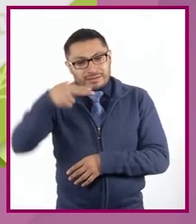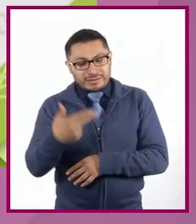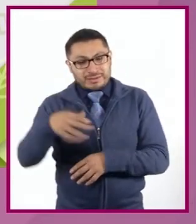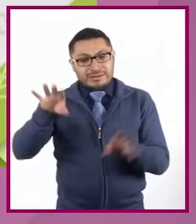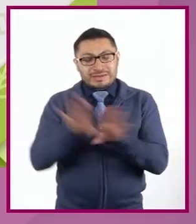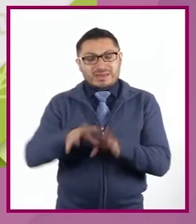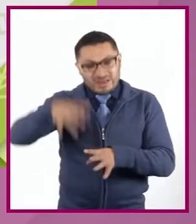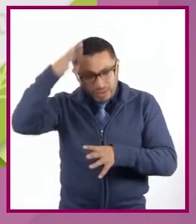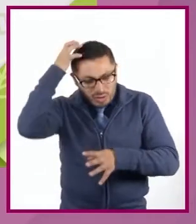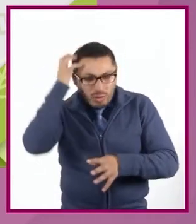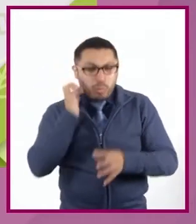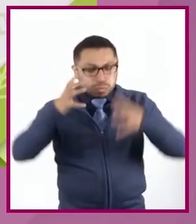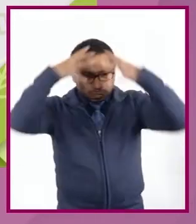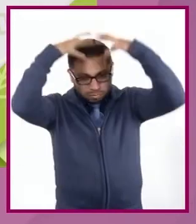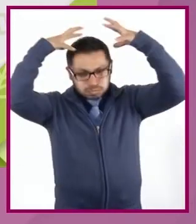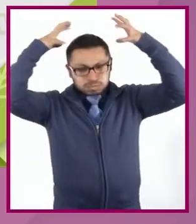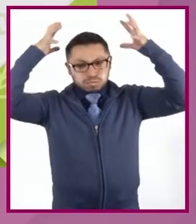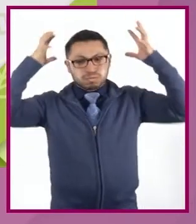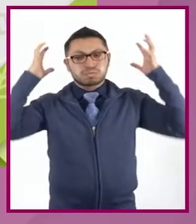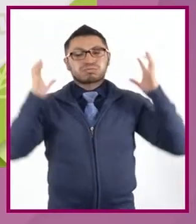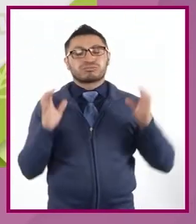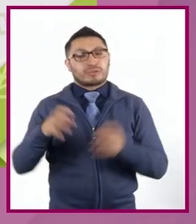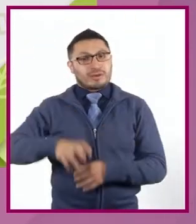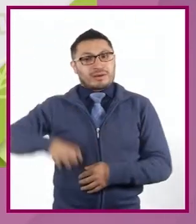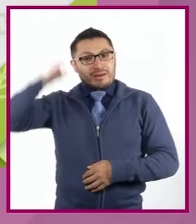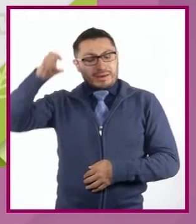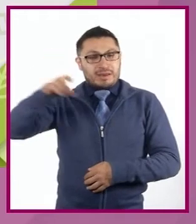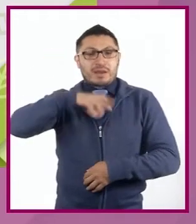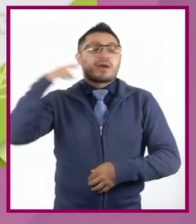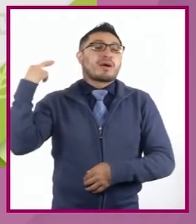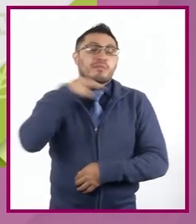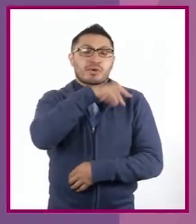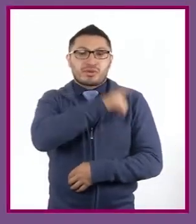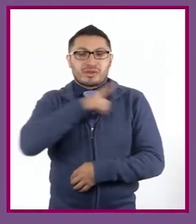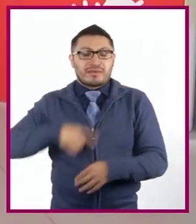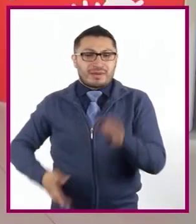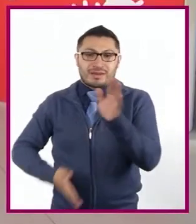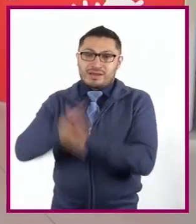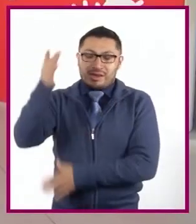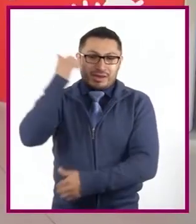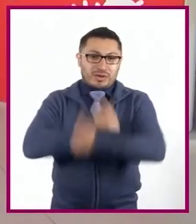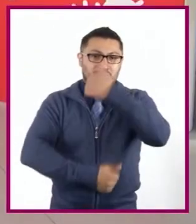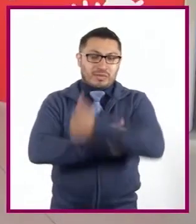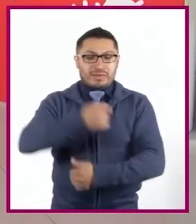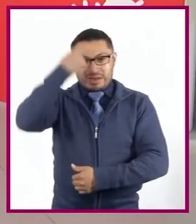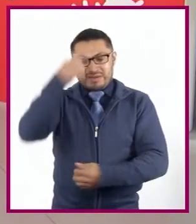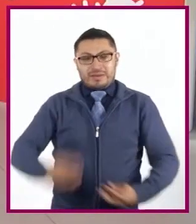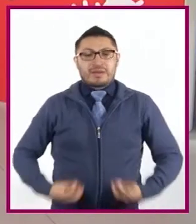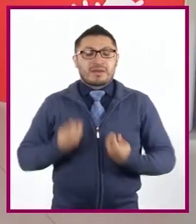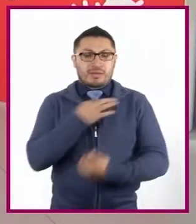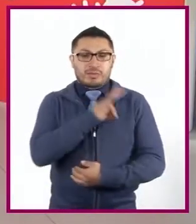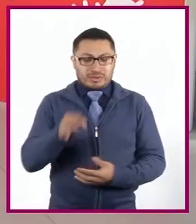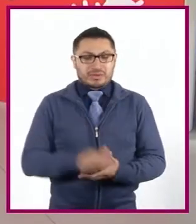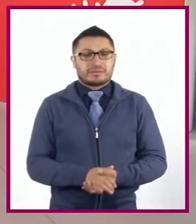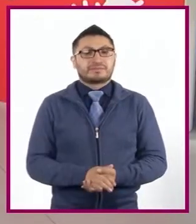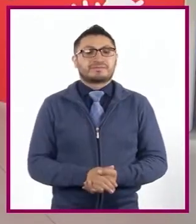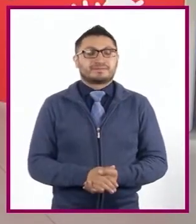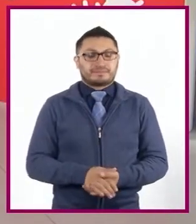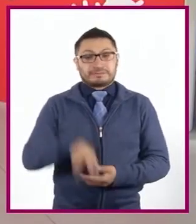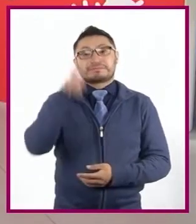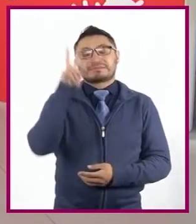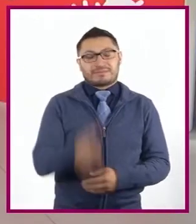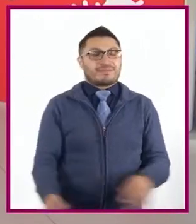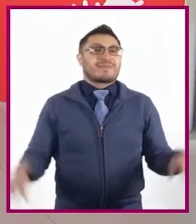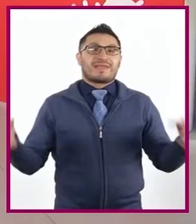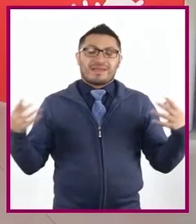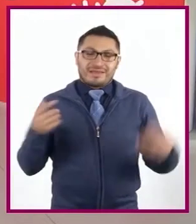su manada y comenzar a competir para sobrevivir. En verdad nos atrapó y seguramente